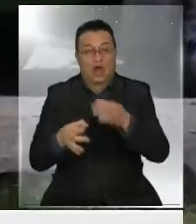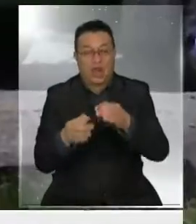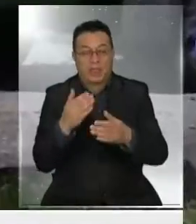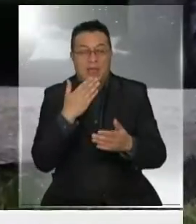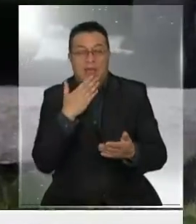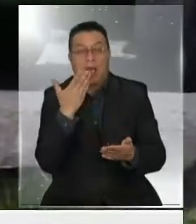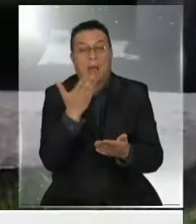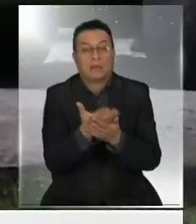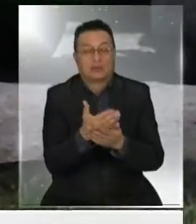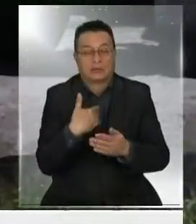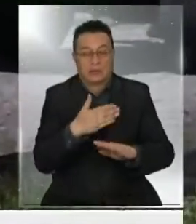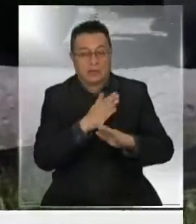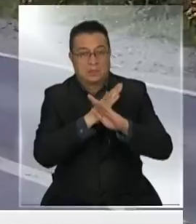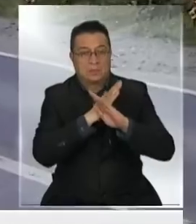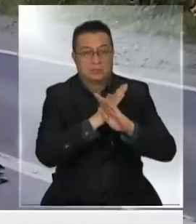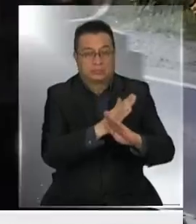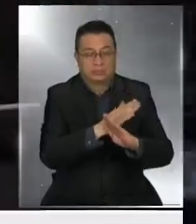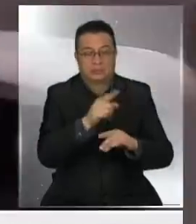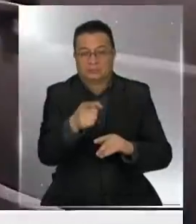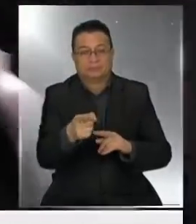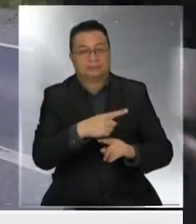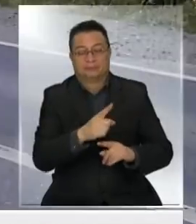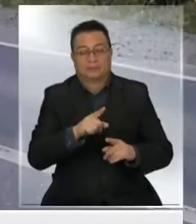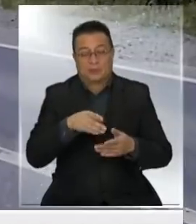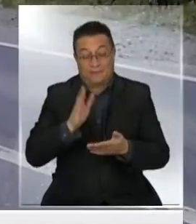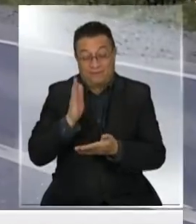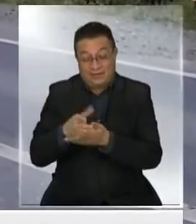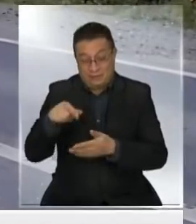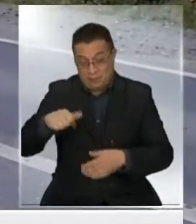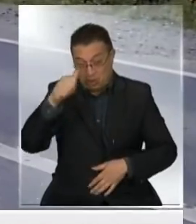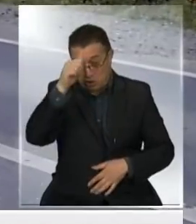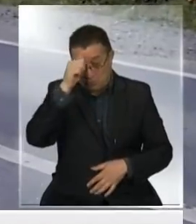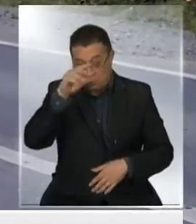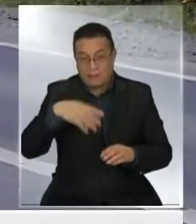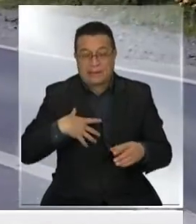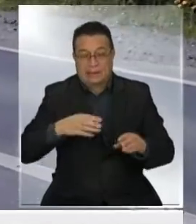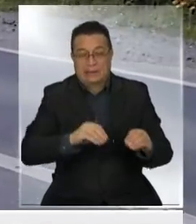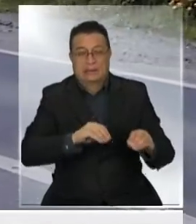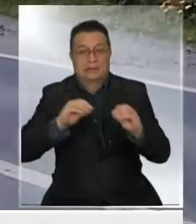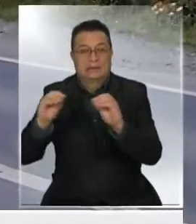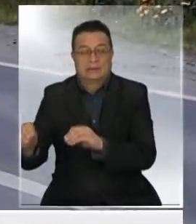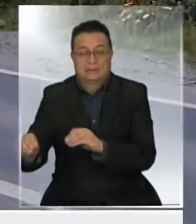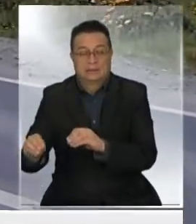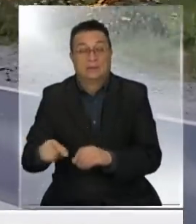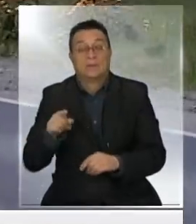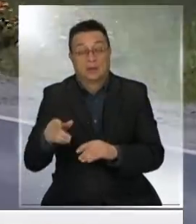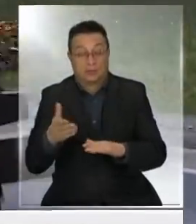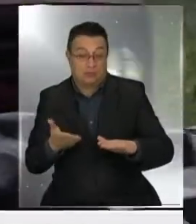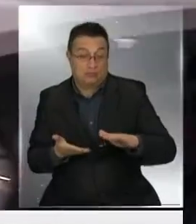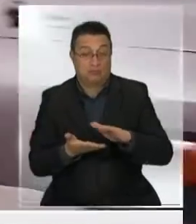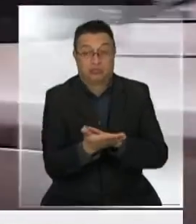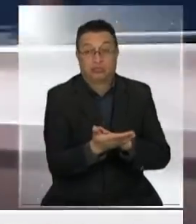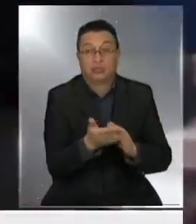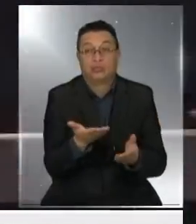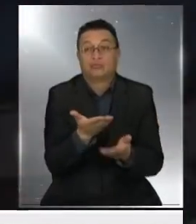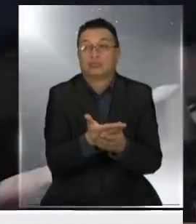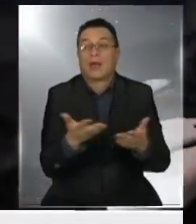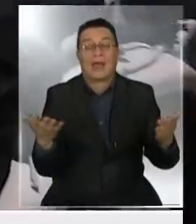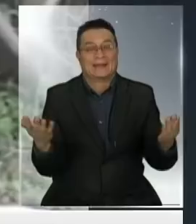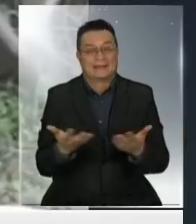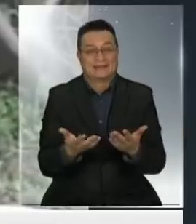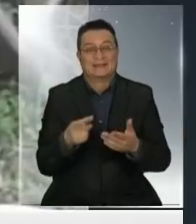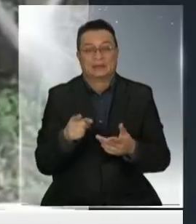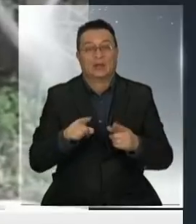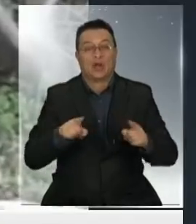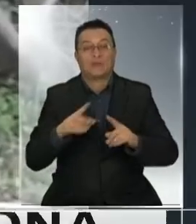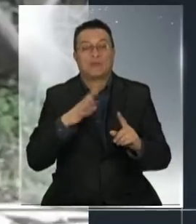para intentar anular la iniciativa que concluye este domingo. Recurso que se funda en los